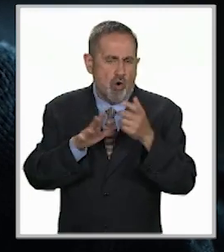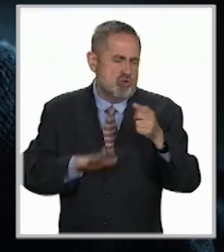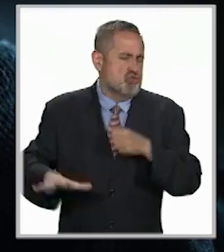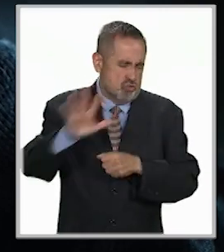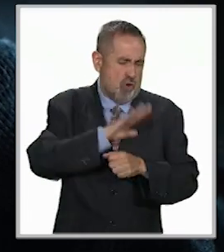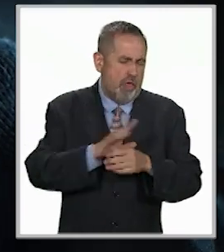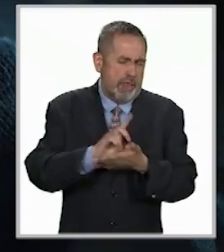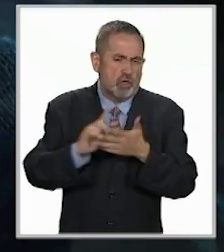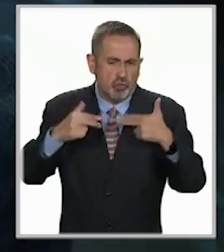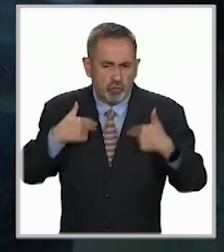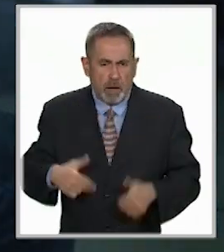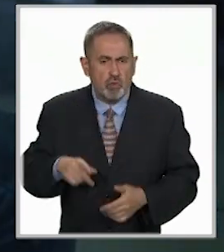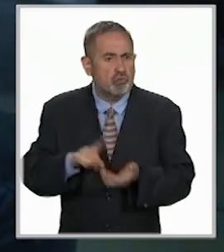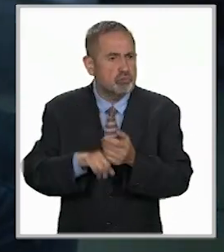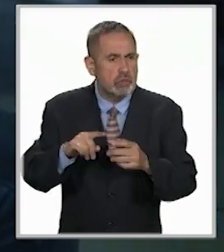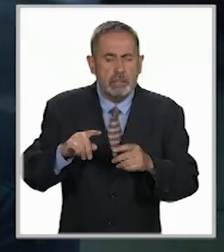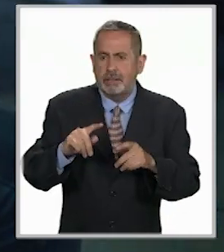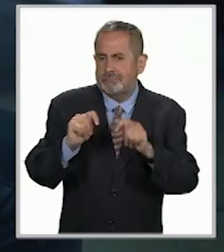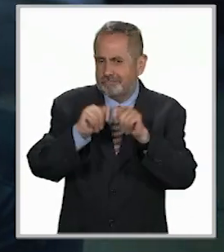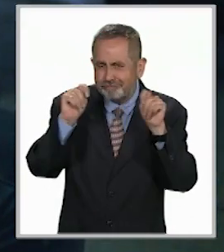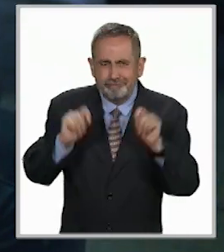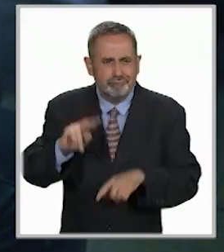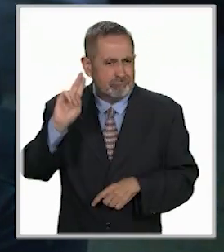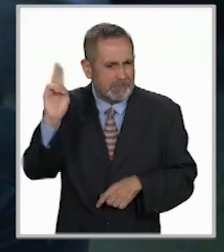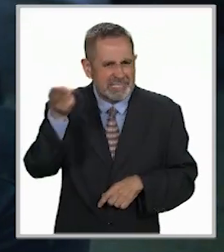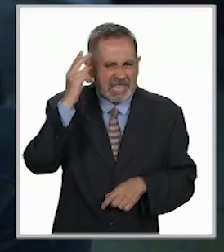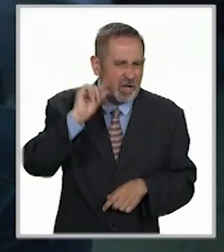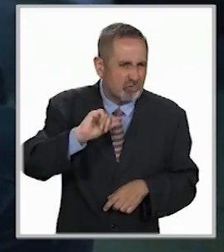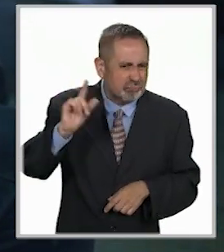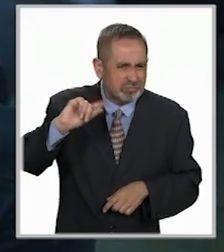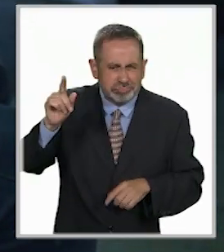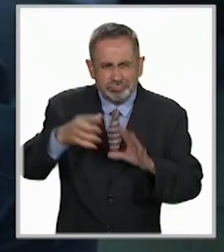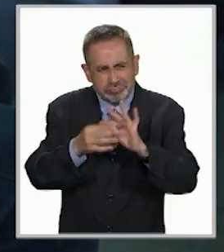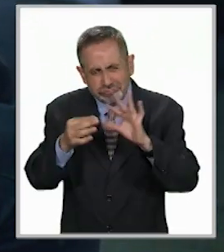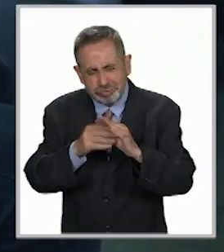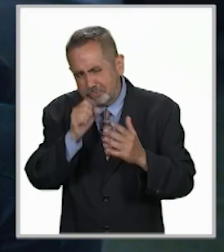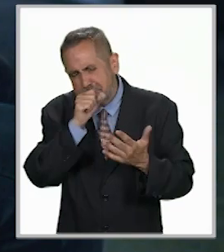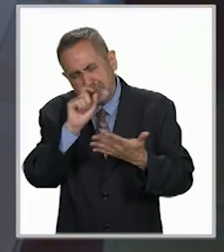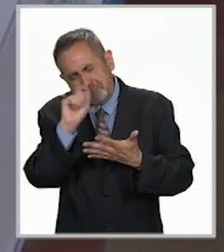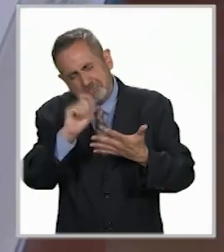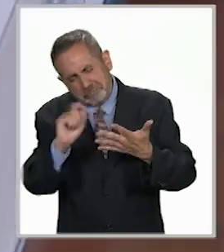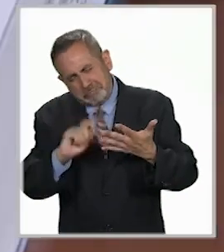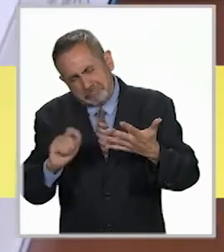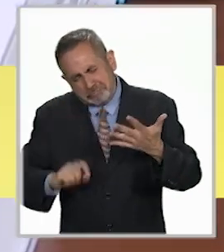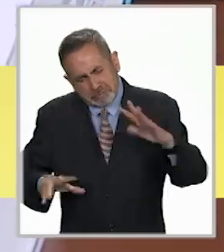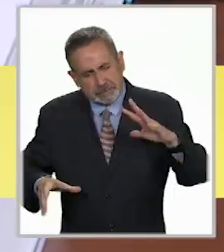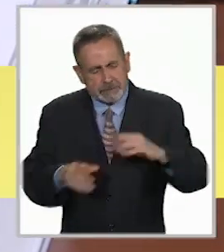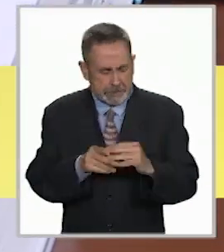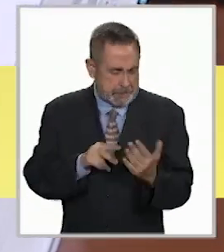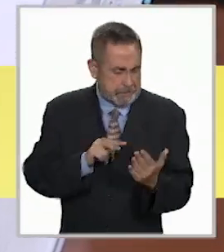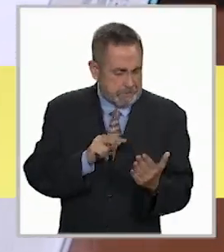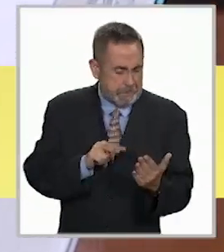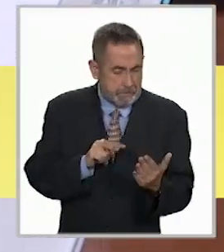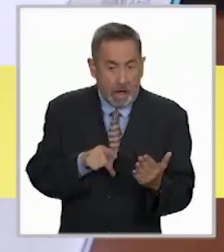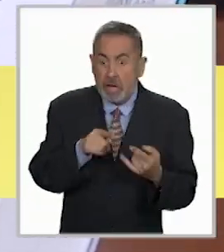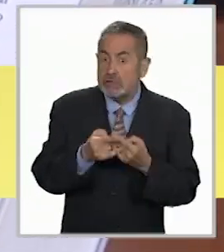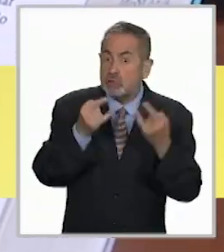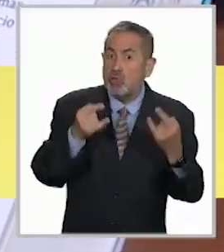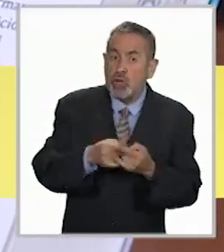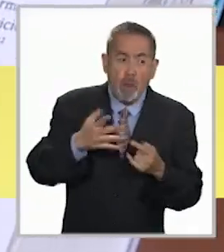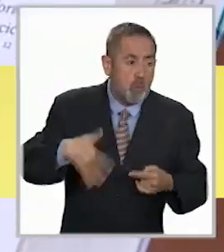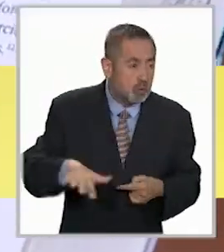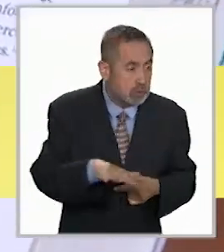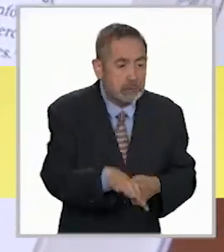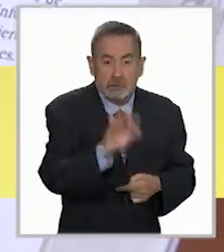europeo y universal de derechos humanos, académicos y especialistas en el tema. En sus páginas encontrarán relatos de búsqueda